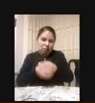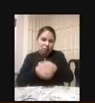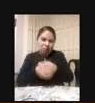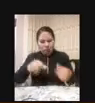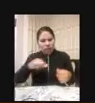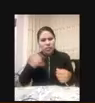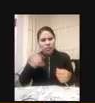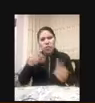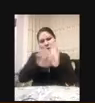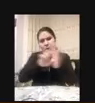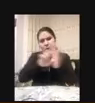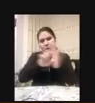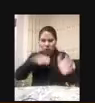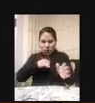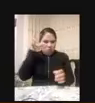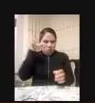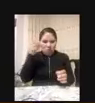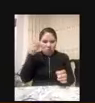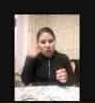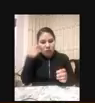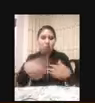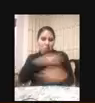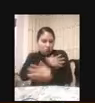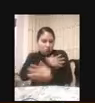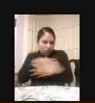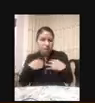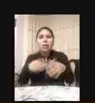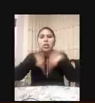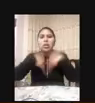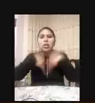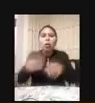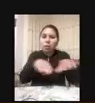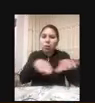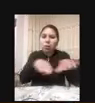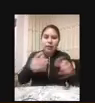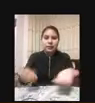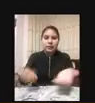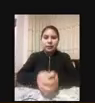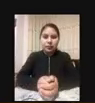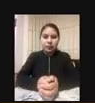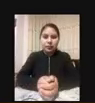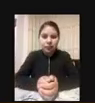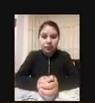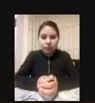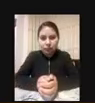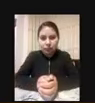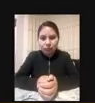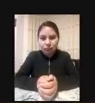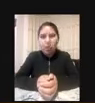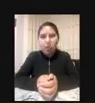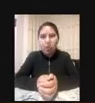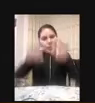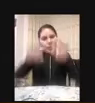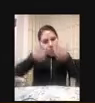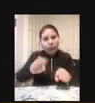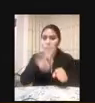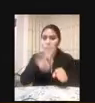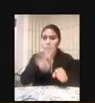poder desenvolverme en un medio externo. Dentro del trabajo sensorial, se pueden usar distintos